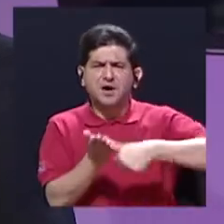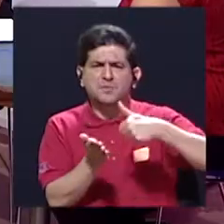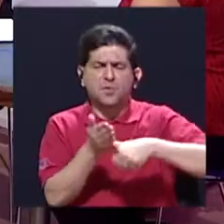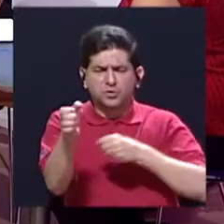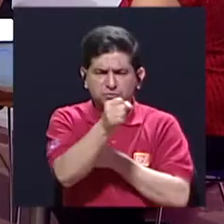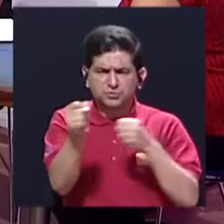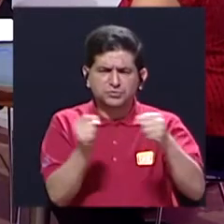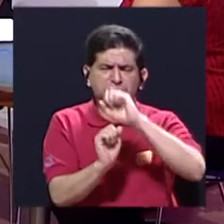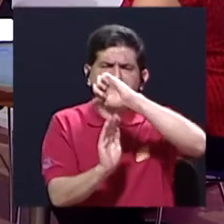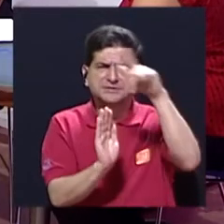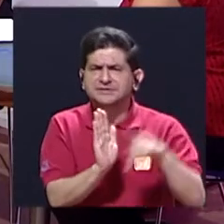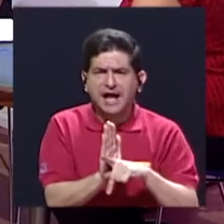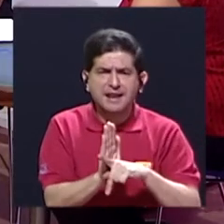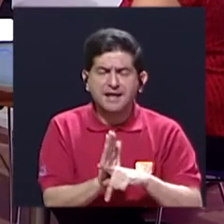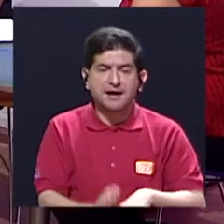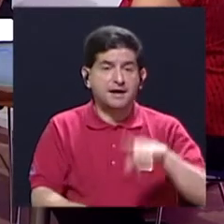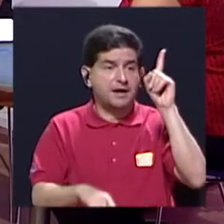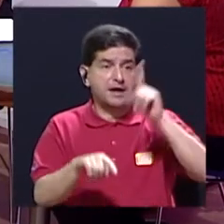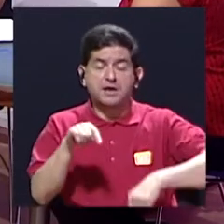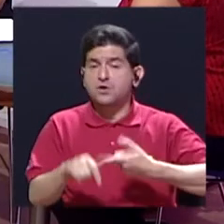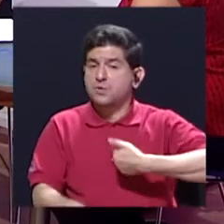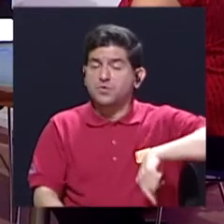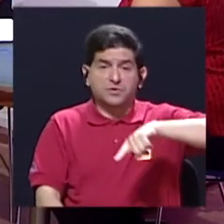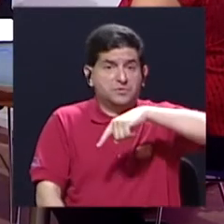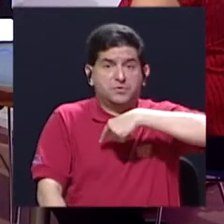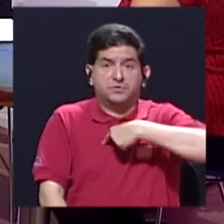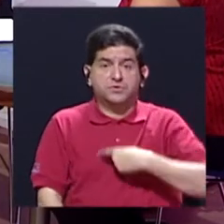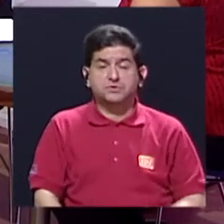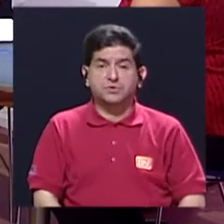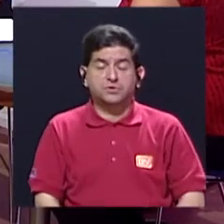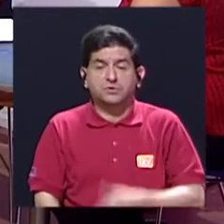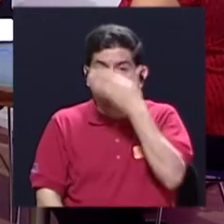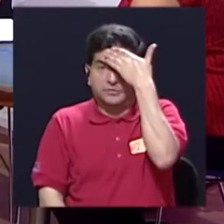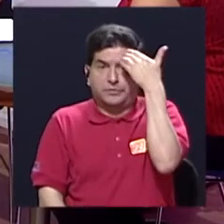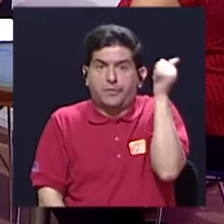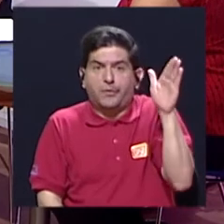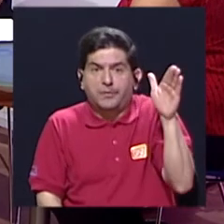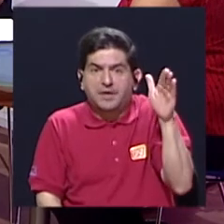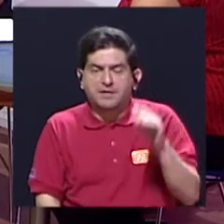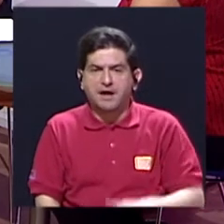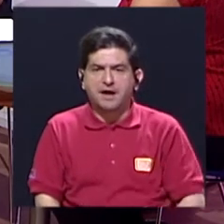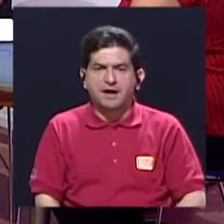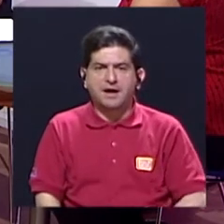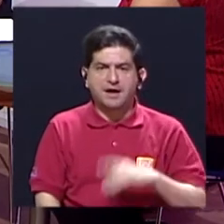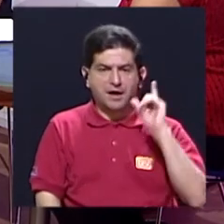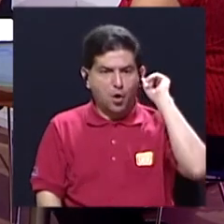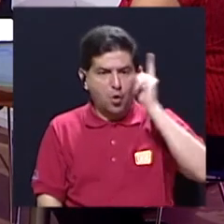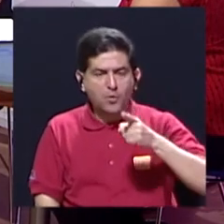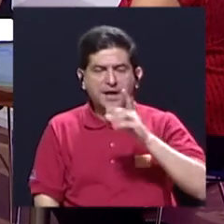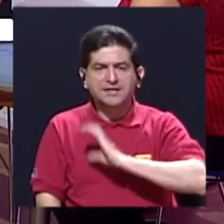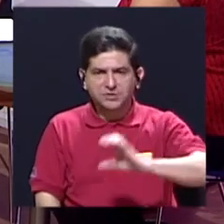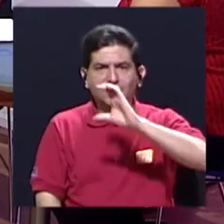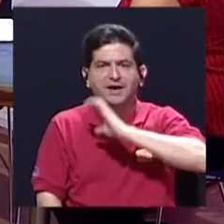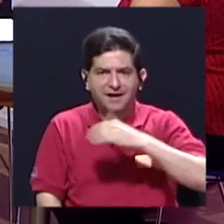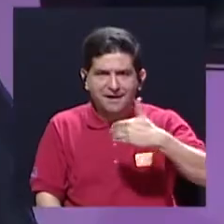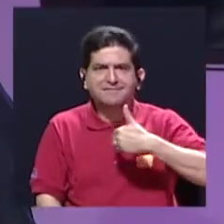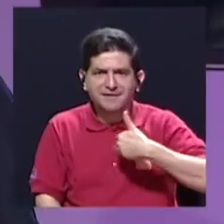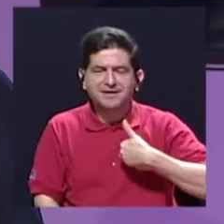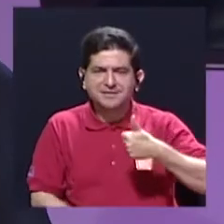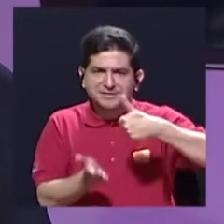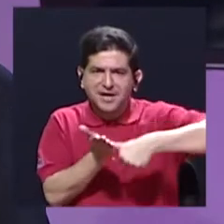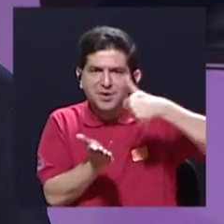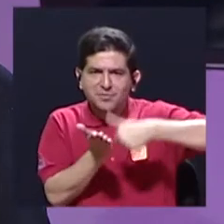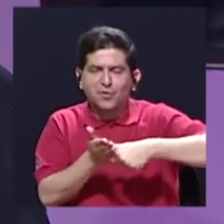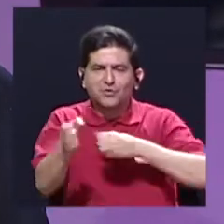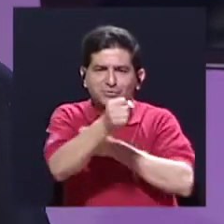la Sala Constitucional, que no podemos omitir el carácter de obligatoriedad que tiene un